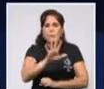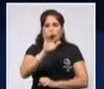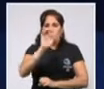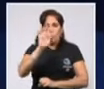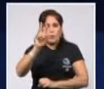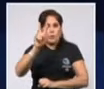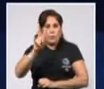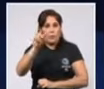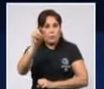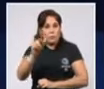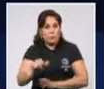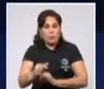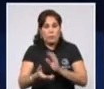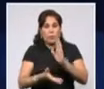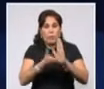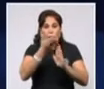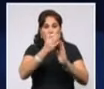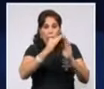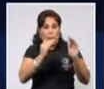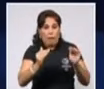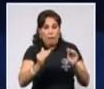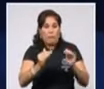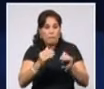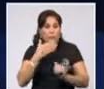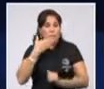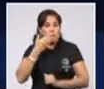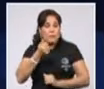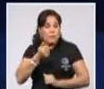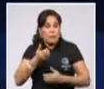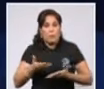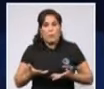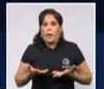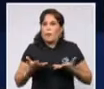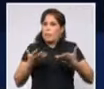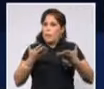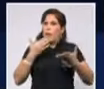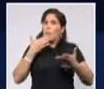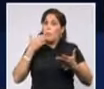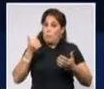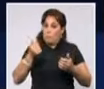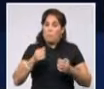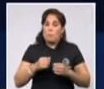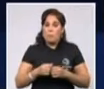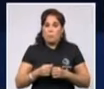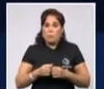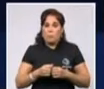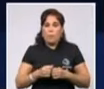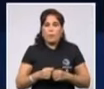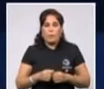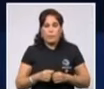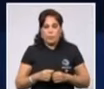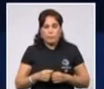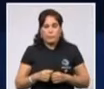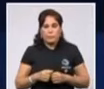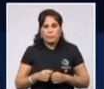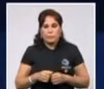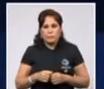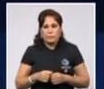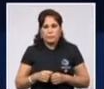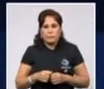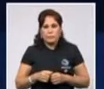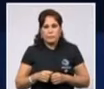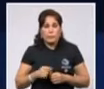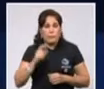4.582 personas, pacientes de los diagnosticados en Cuba, se encuentran recuperados.